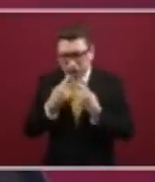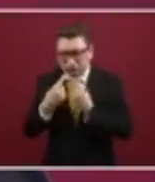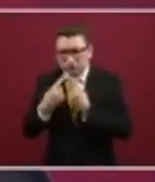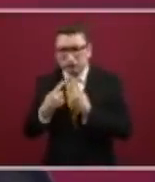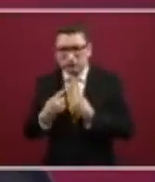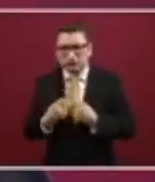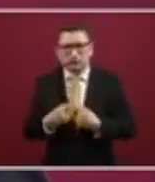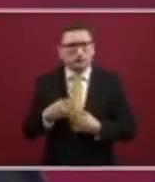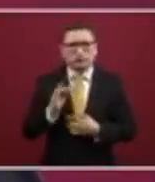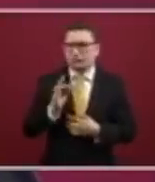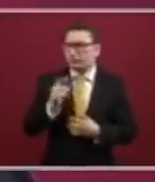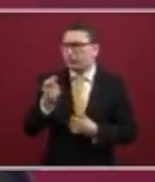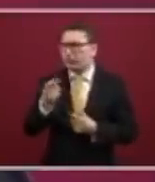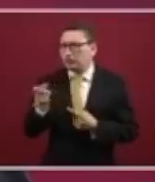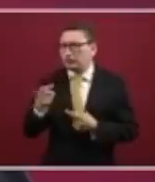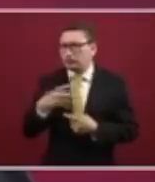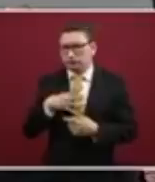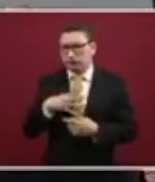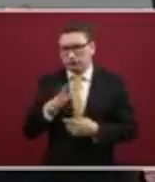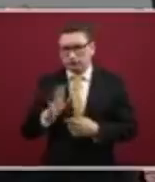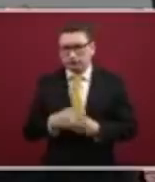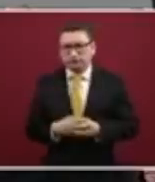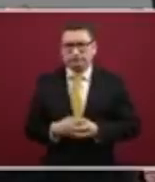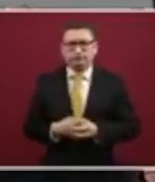A lo mejor aquí no tienen